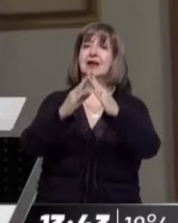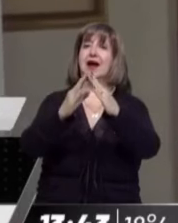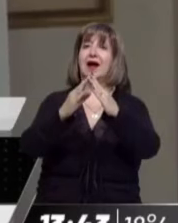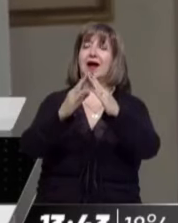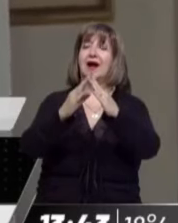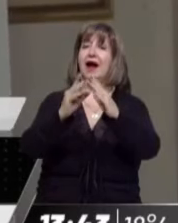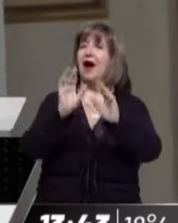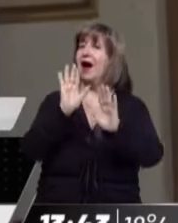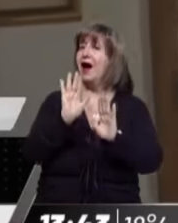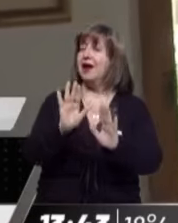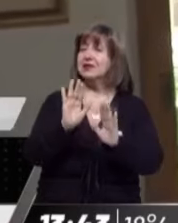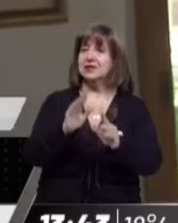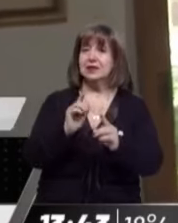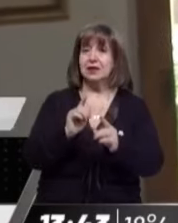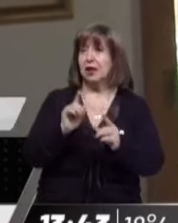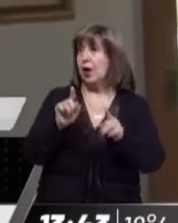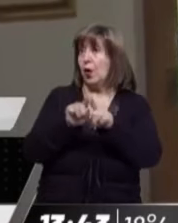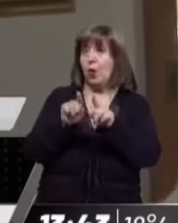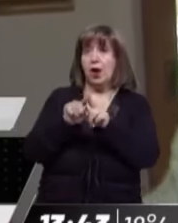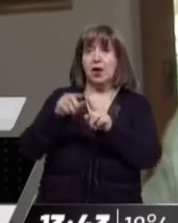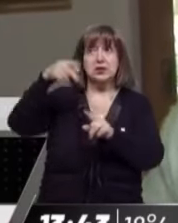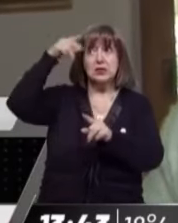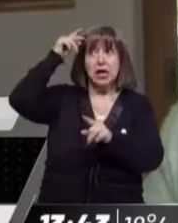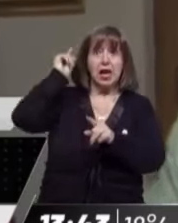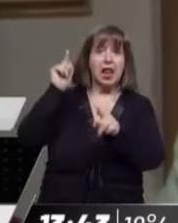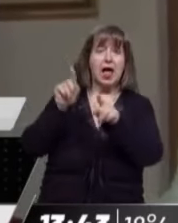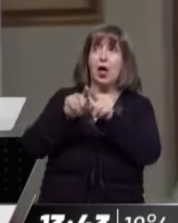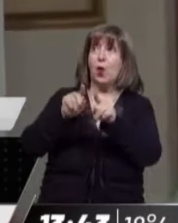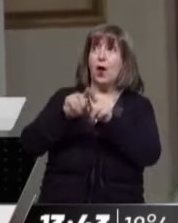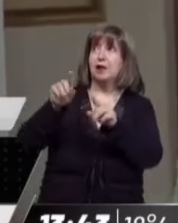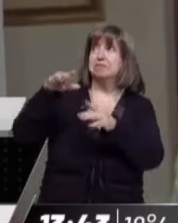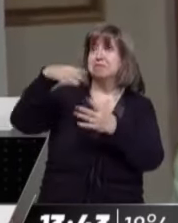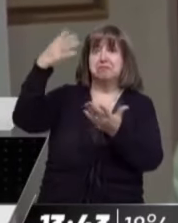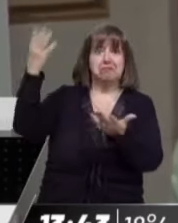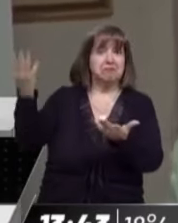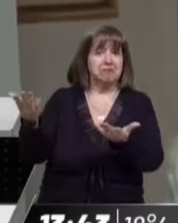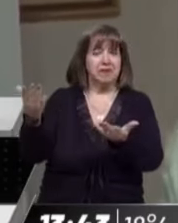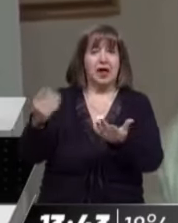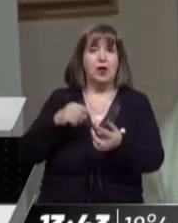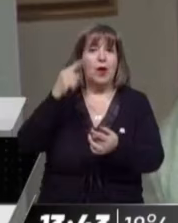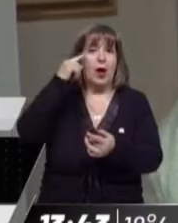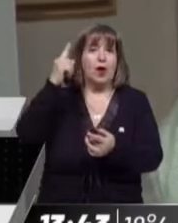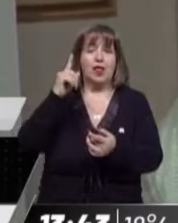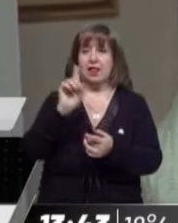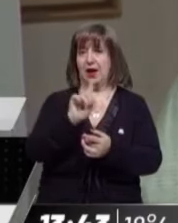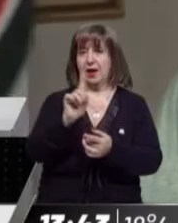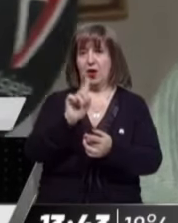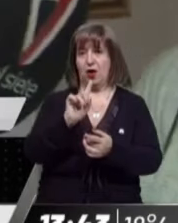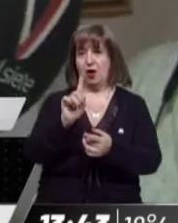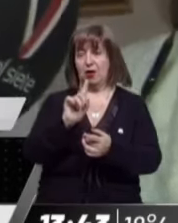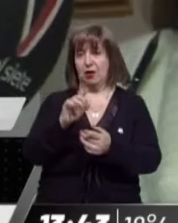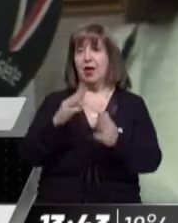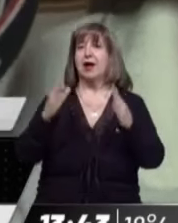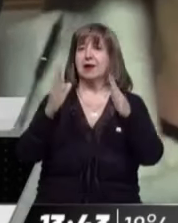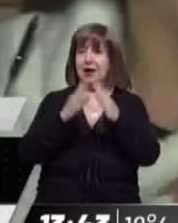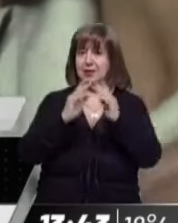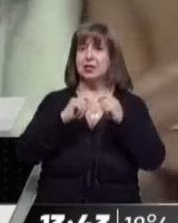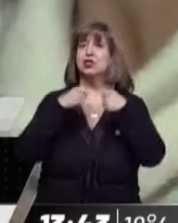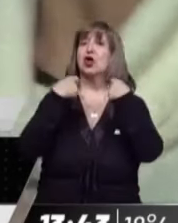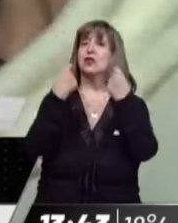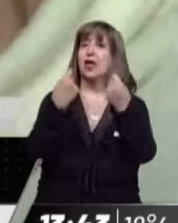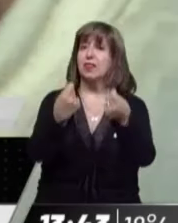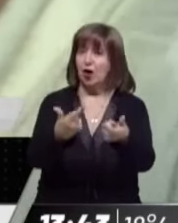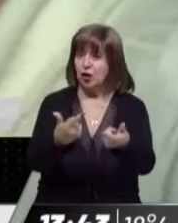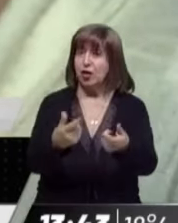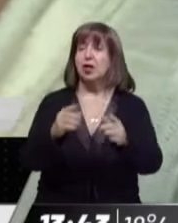en los el primer mundo o sea el seguimiento domiciliario no es un invento es una condición ahora